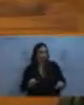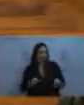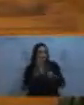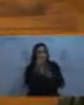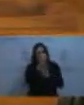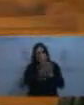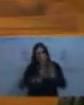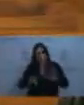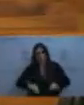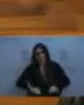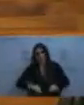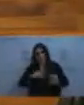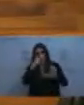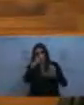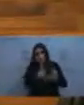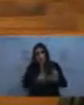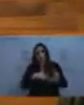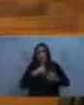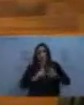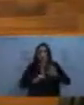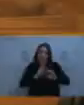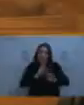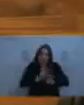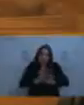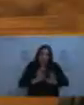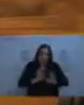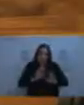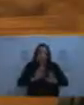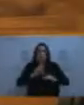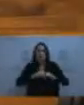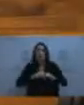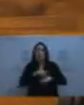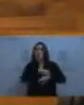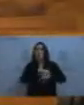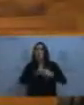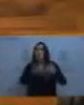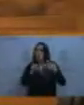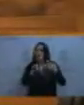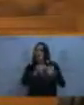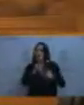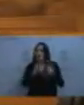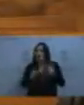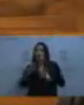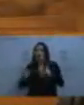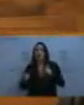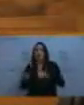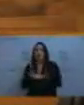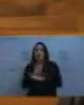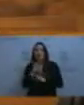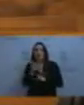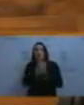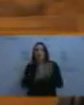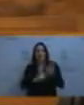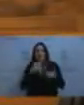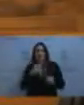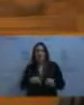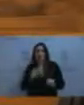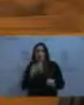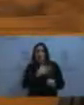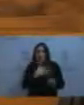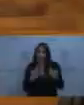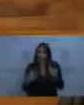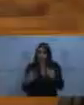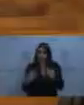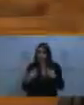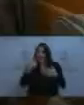admitidos y tal, la cumplieron, al menos está en el portal de transparencia, los listados de participantes. Mire, pero si pretendían agilidad, le voy a decir, se